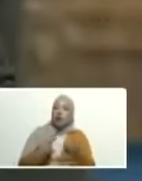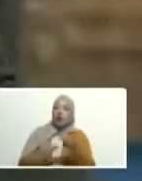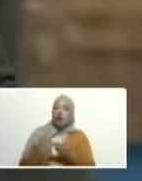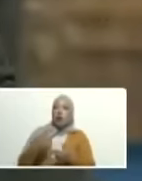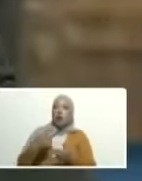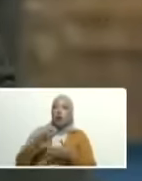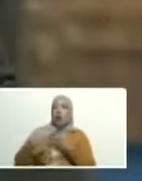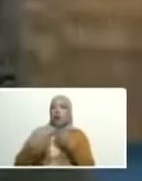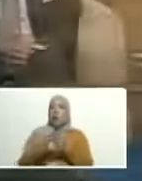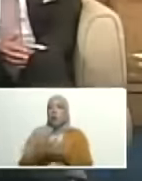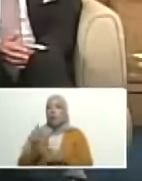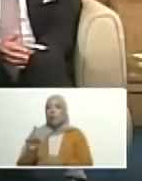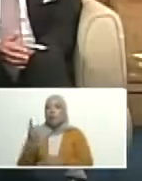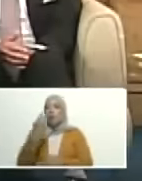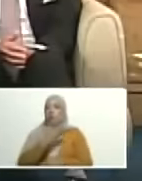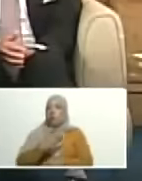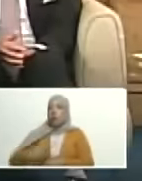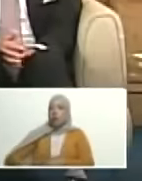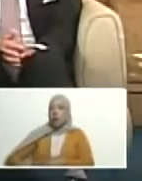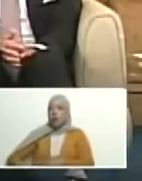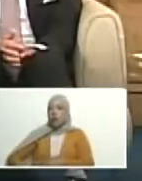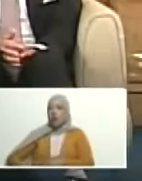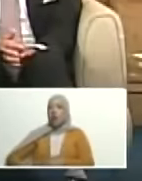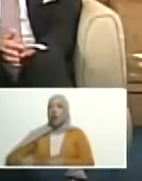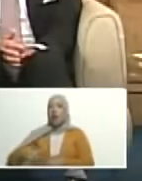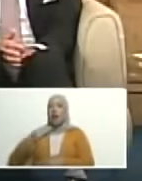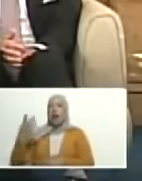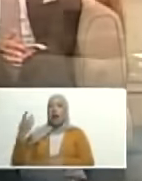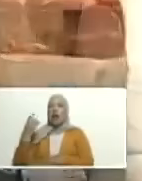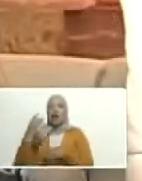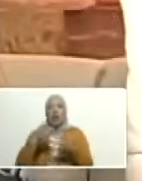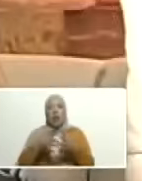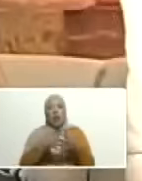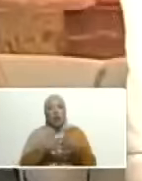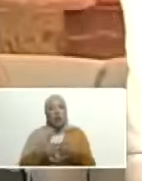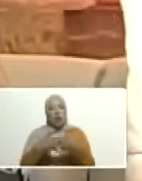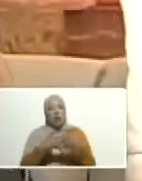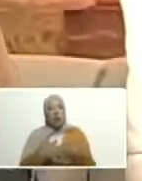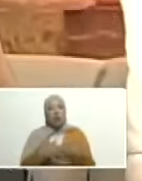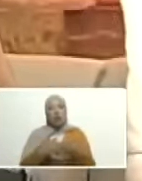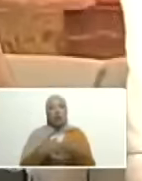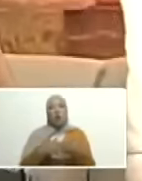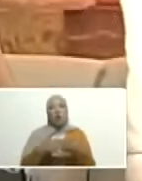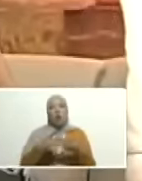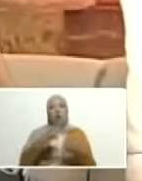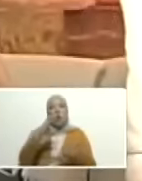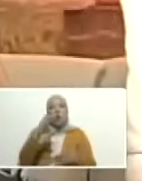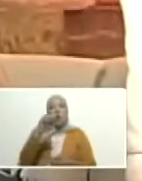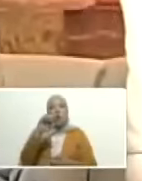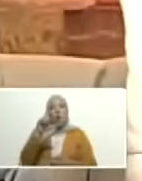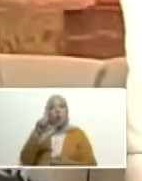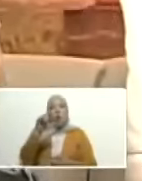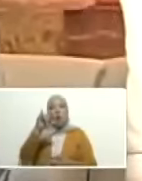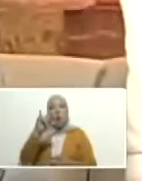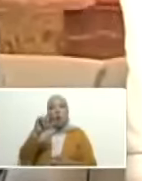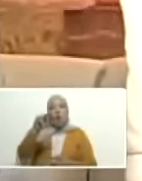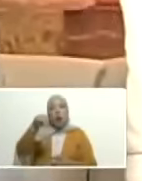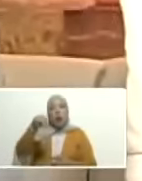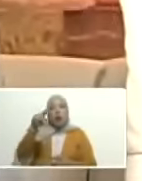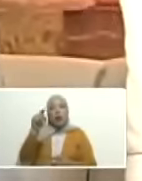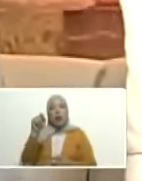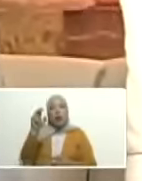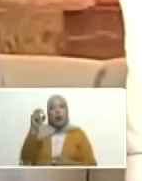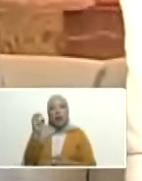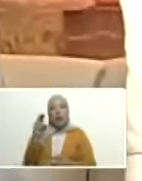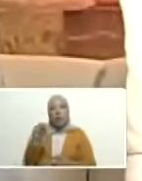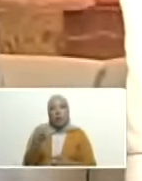Primero con Clinton, Bill Clinton, excelentes relaciones con Estados Unidos. Clinton Chávez, siempre con